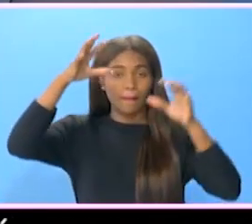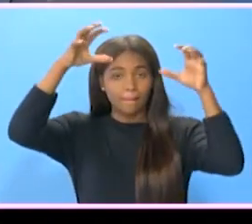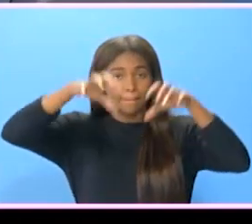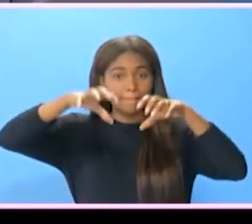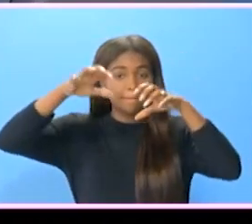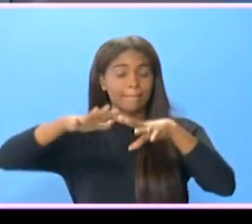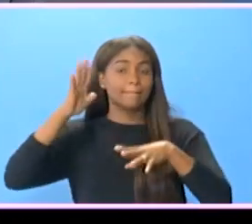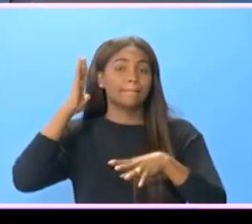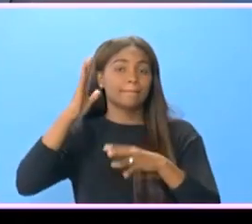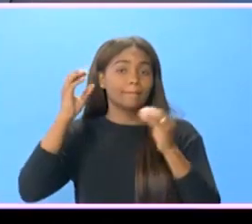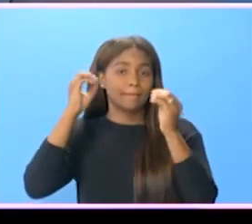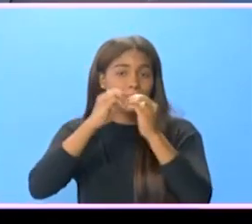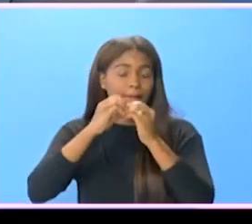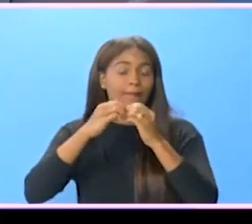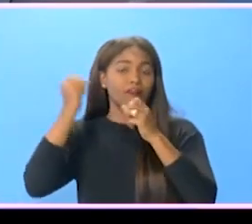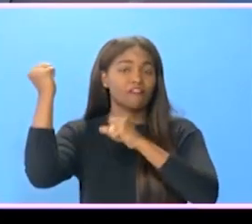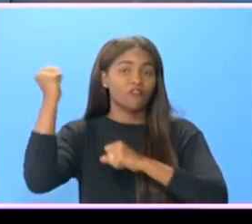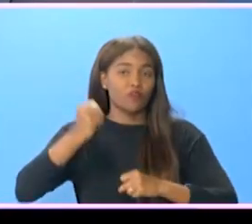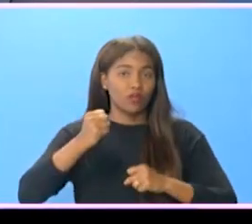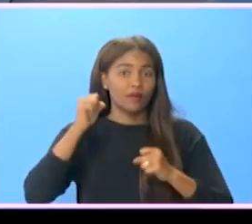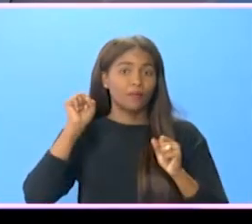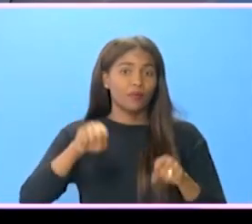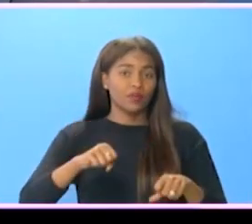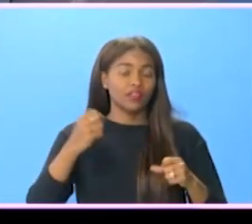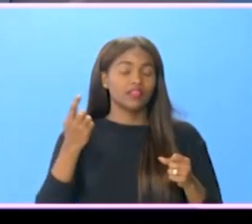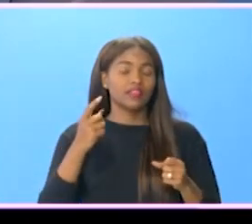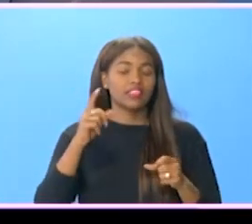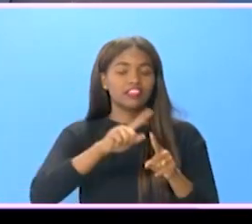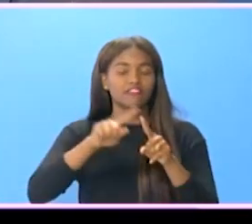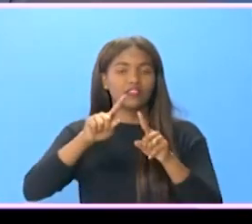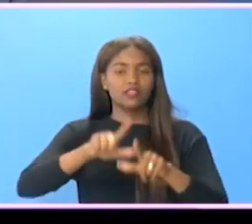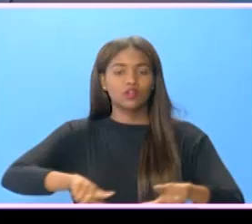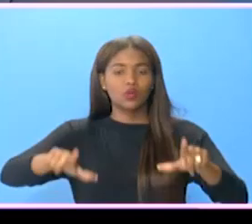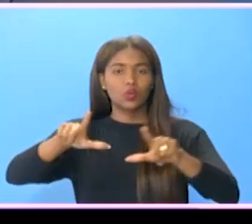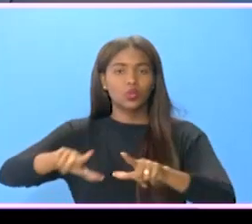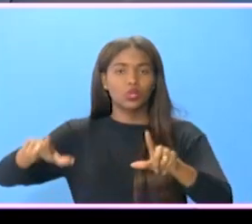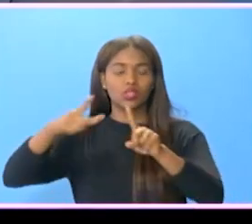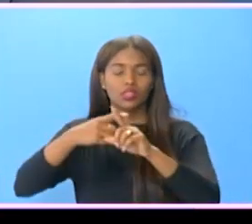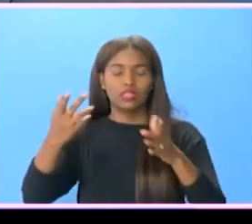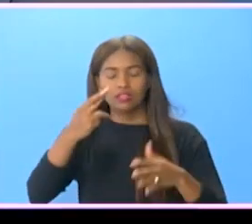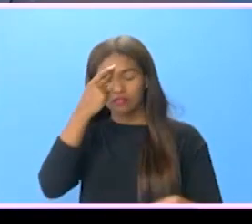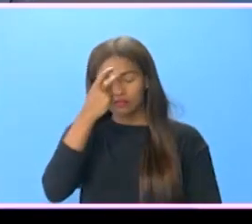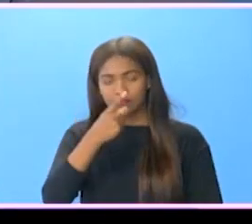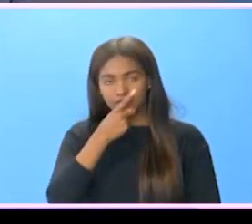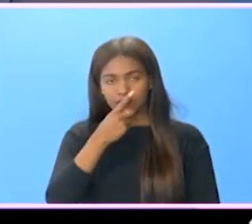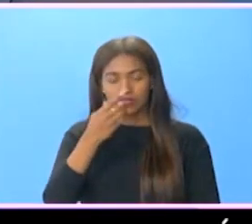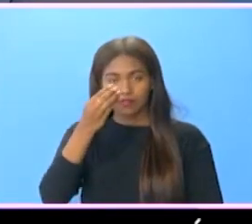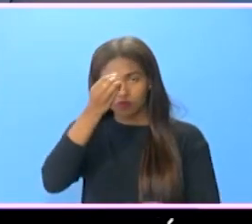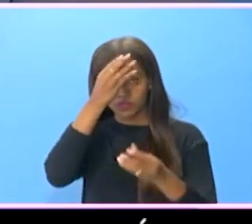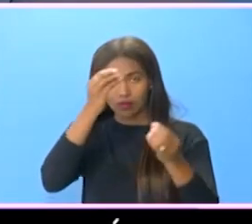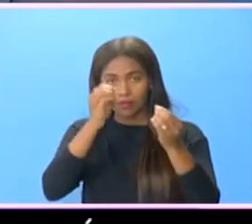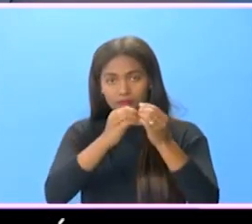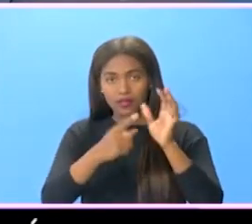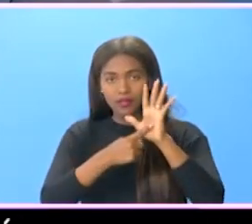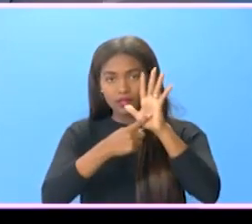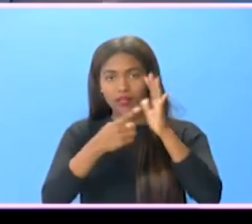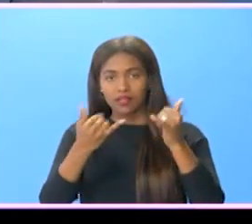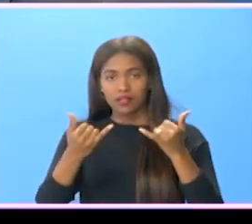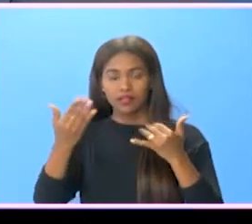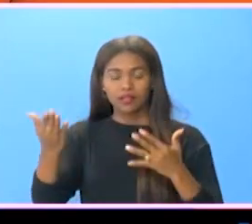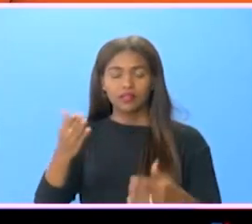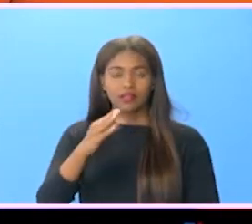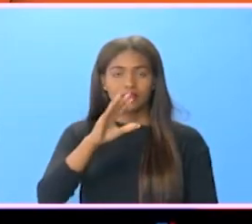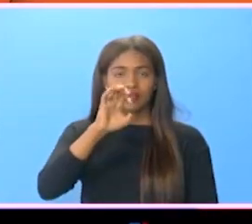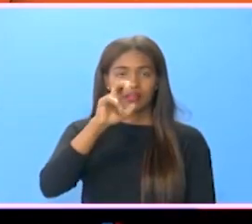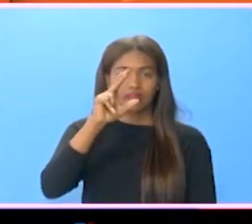aguaceros moderados con tronadas y ráfagas de viento en varios puntos del país. Una información ofrecida por el